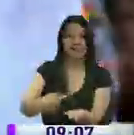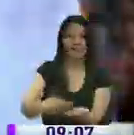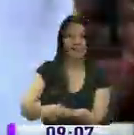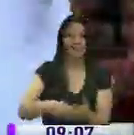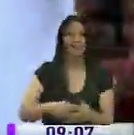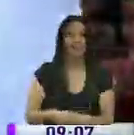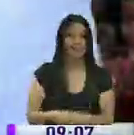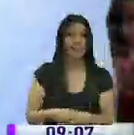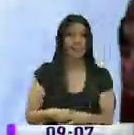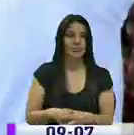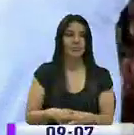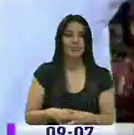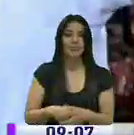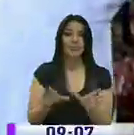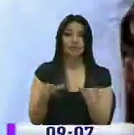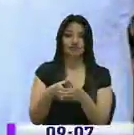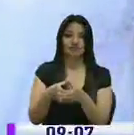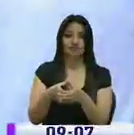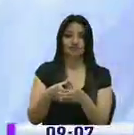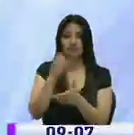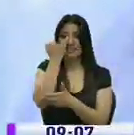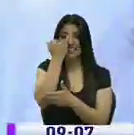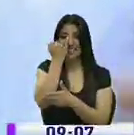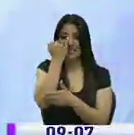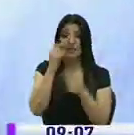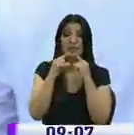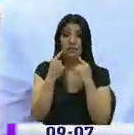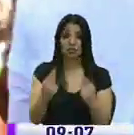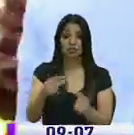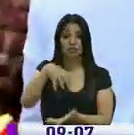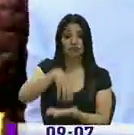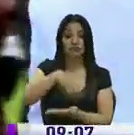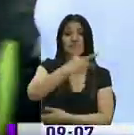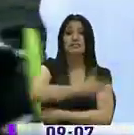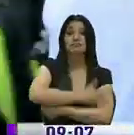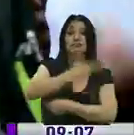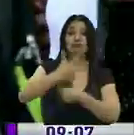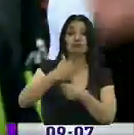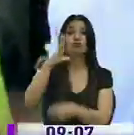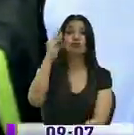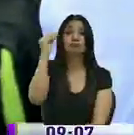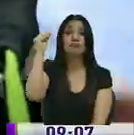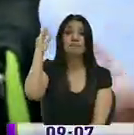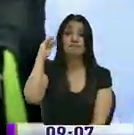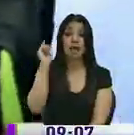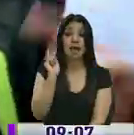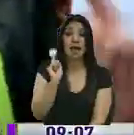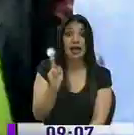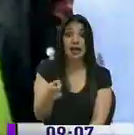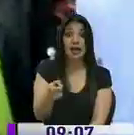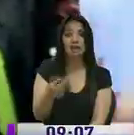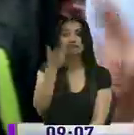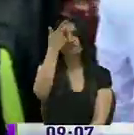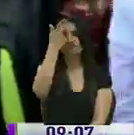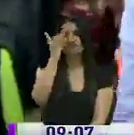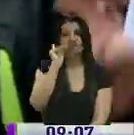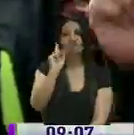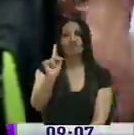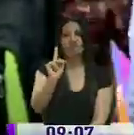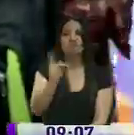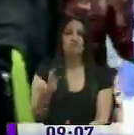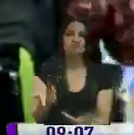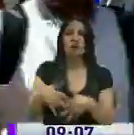tiene una asamblea ampliada en la provincia de chimborazo categoría bamba allí también vamos a decidir sobre las